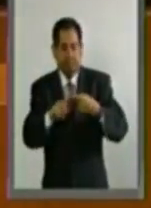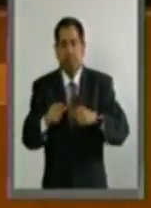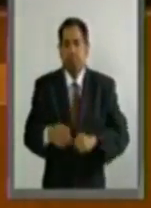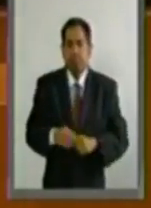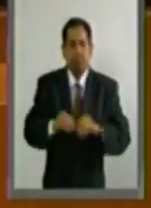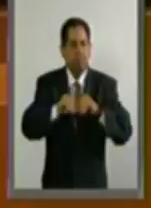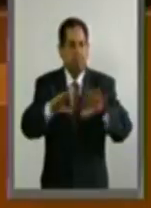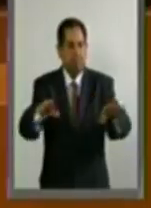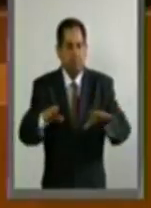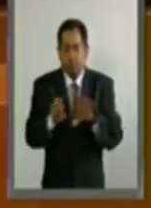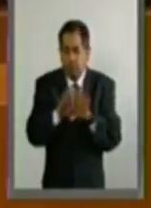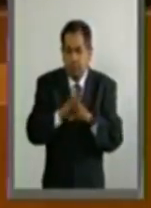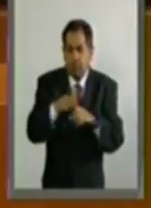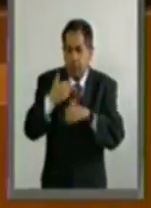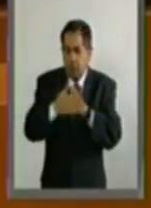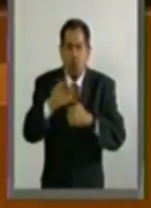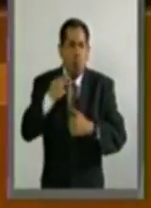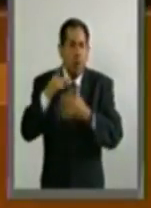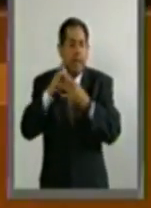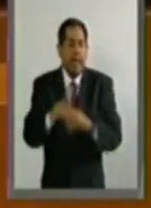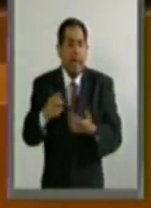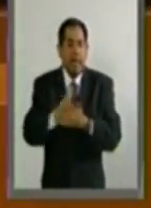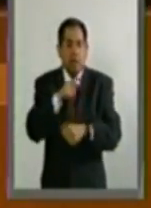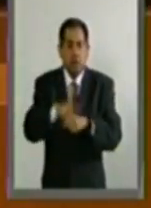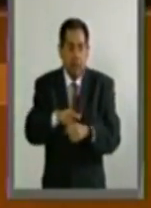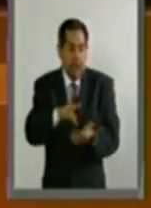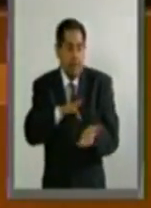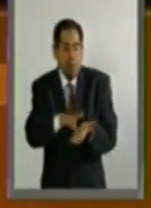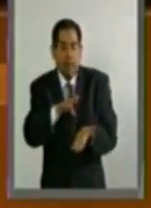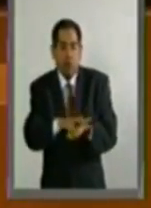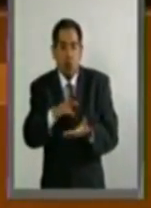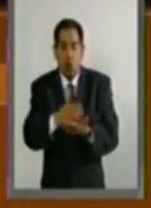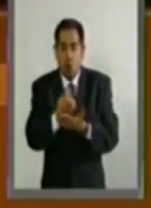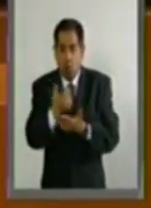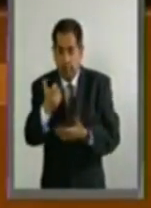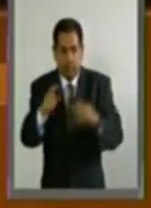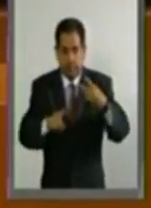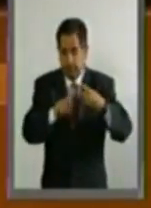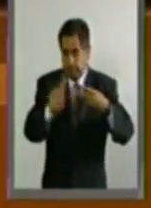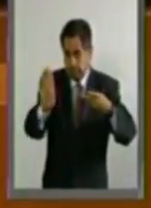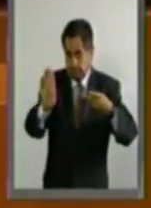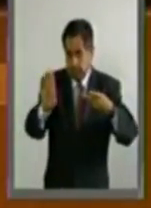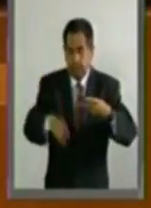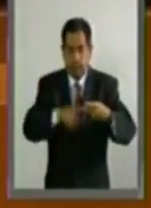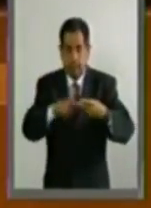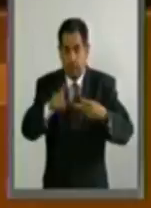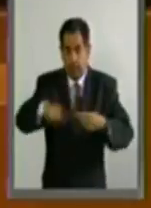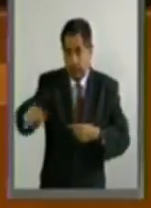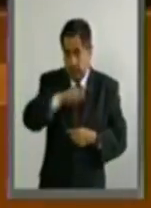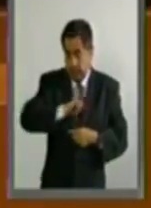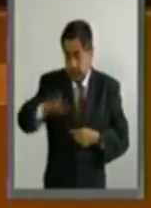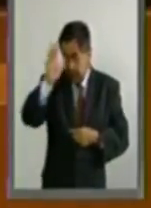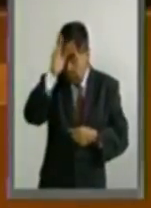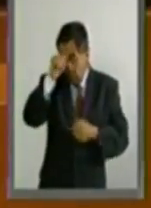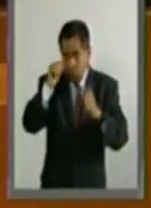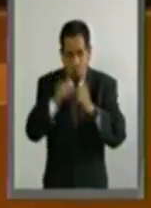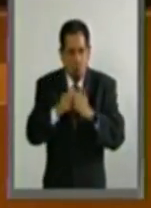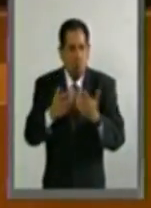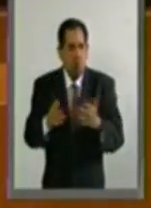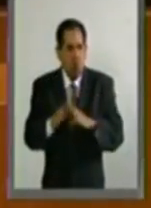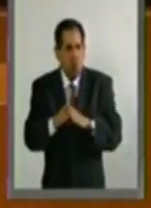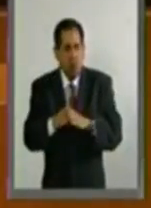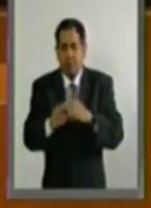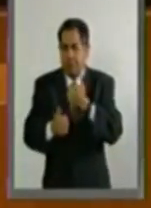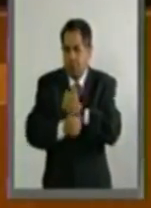de instrumentos de una política nacional de fomento económico. B. Acordar compromisos e indicadores de